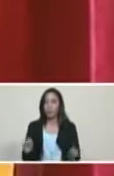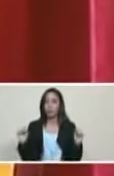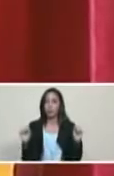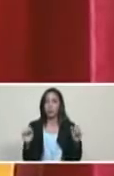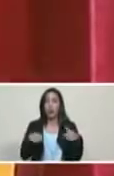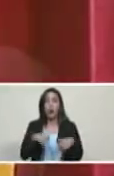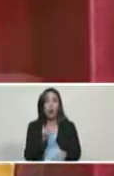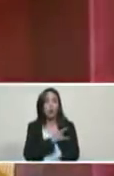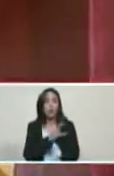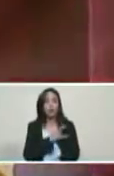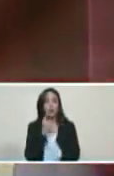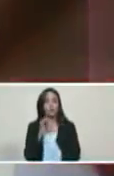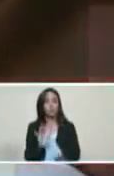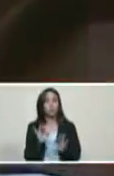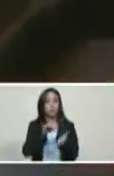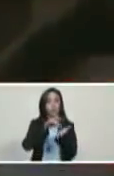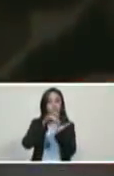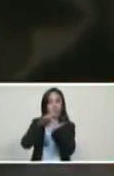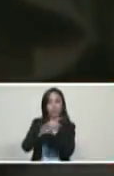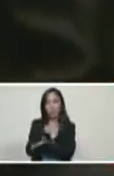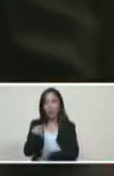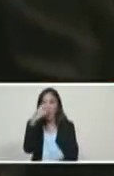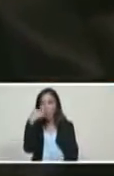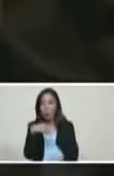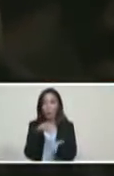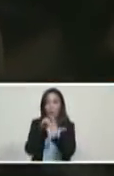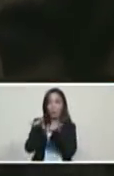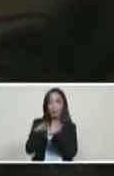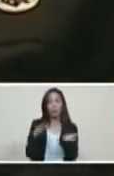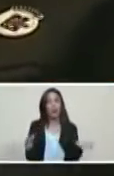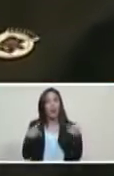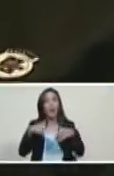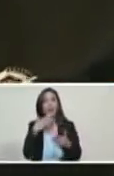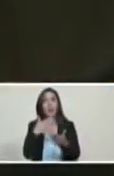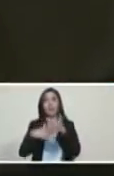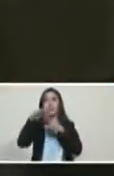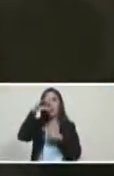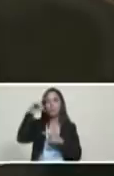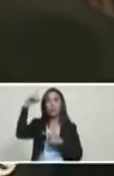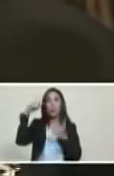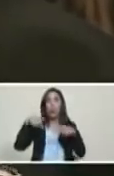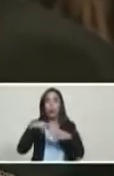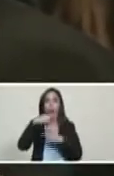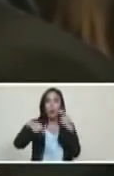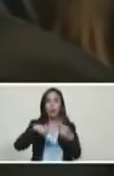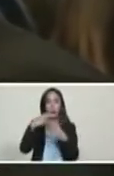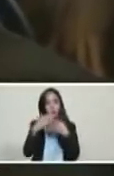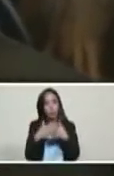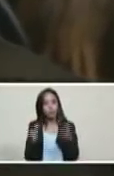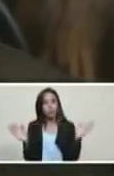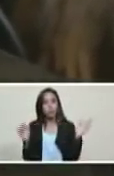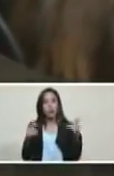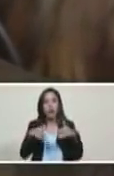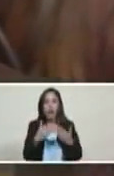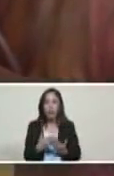universidades eran excluyentes. Gracias a Dios, hoy la revolución nos permite estudiar